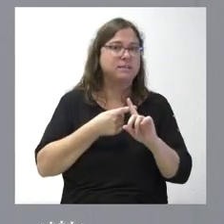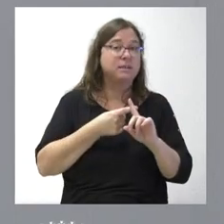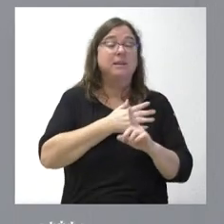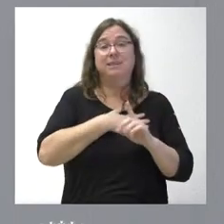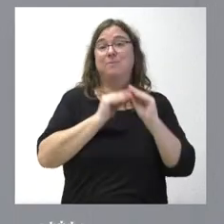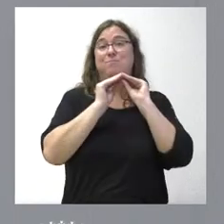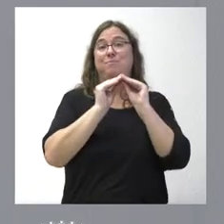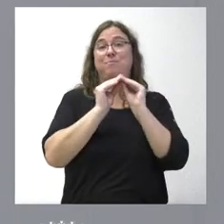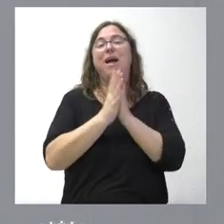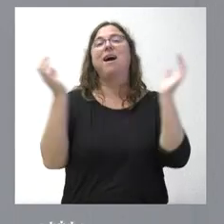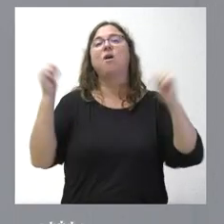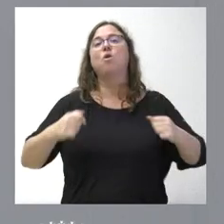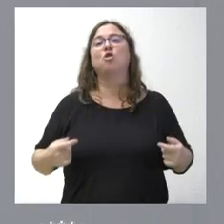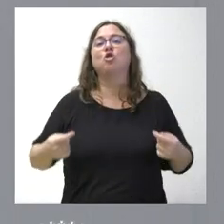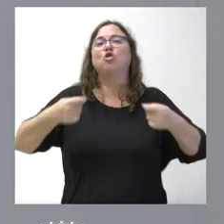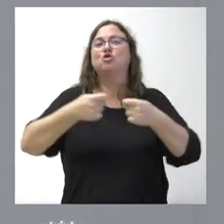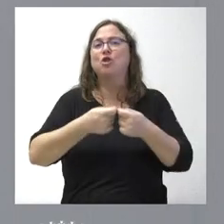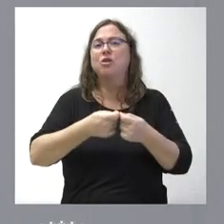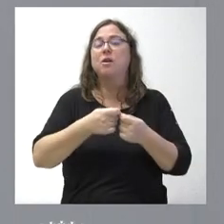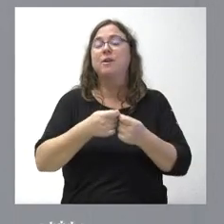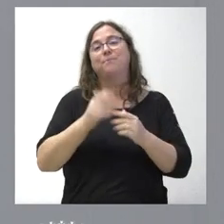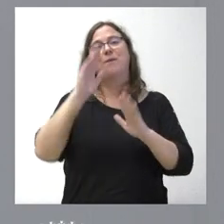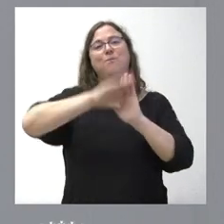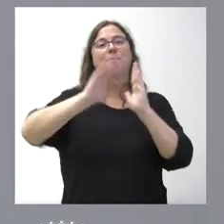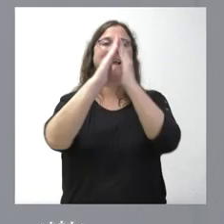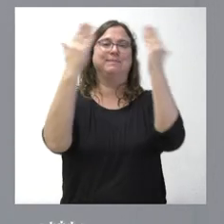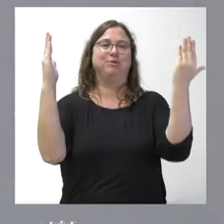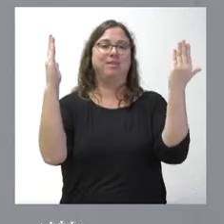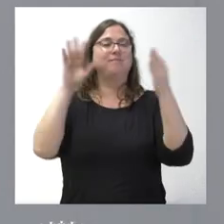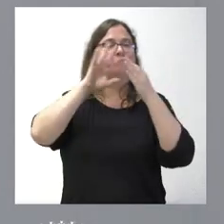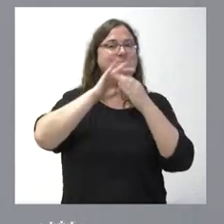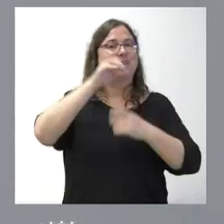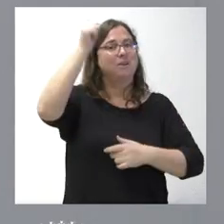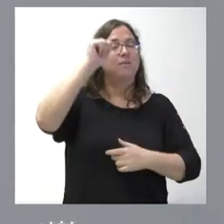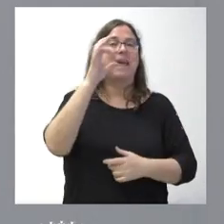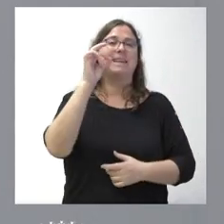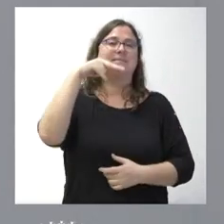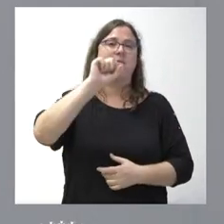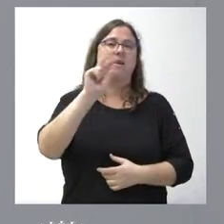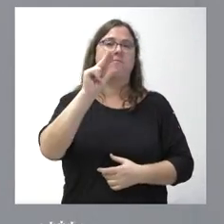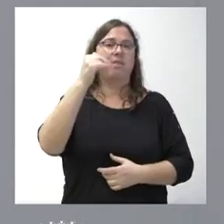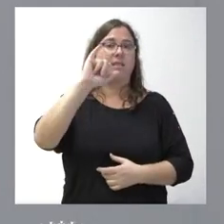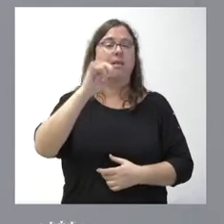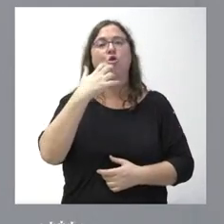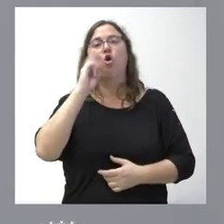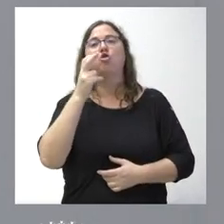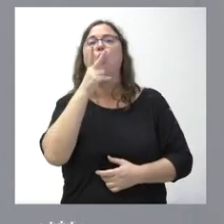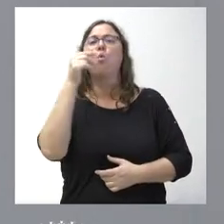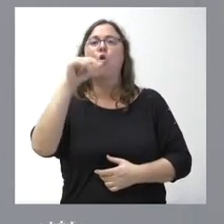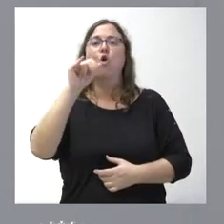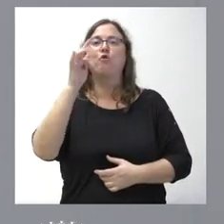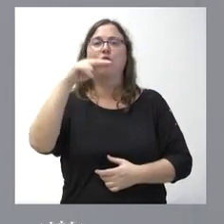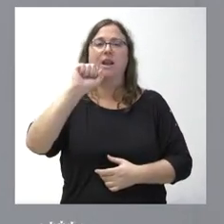desarrollar por el consorcio consorcio un programa de exposiciones en torno a la obra de Esteban Vicente y otros artistas como Hugo fontela o